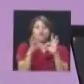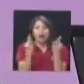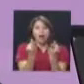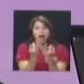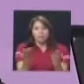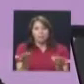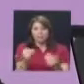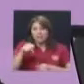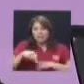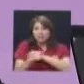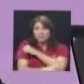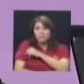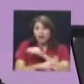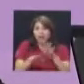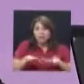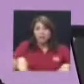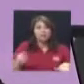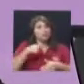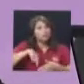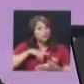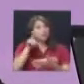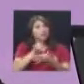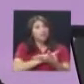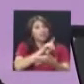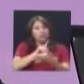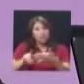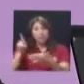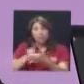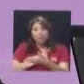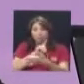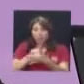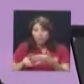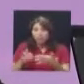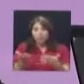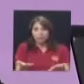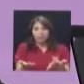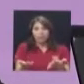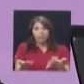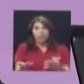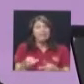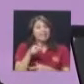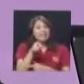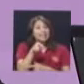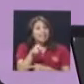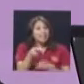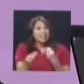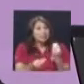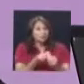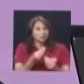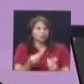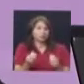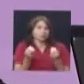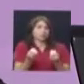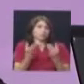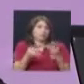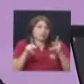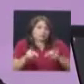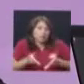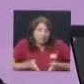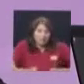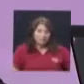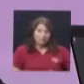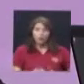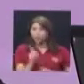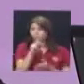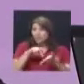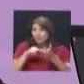somos un país discriminatorio y esa parte de todos los nacimientos que hemos tenido porque no es que en costa rica no hay